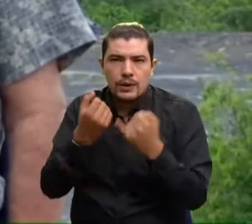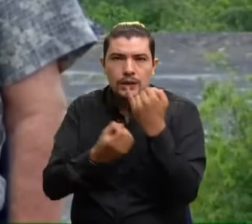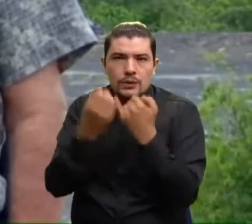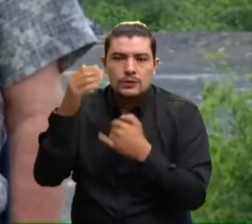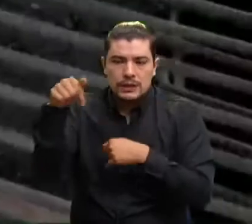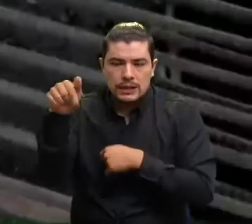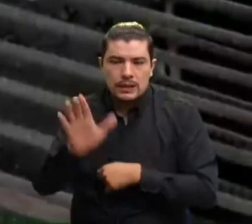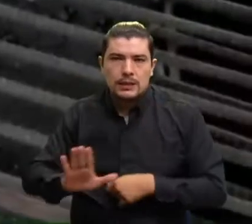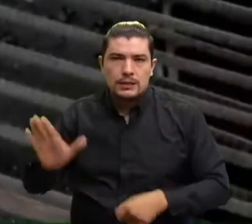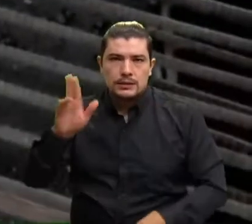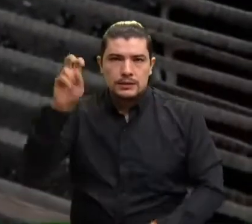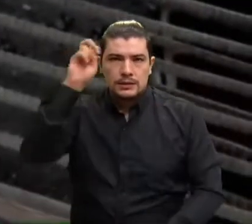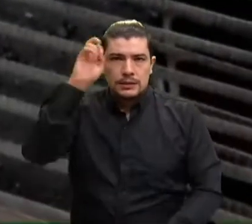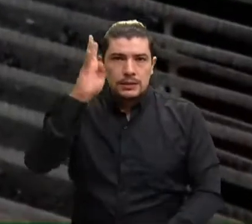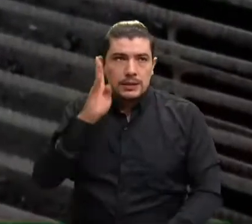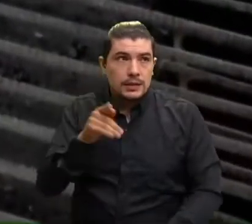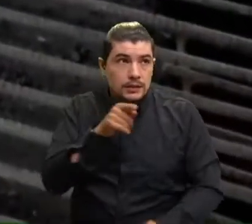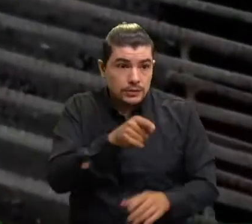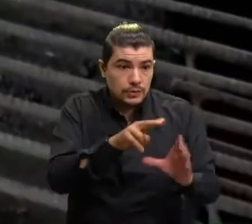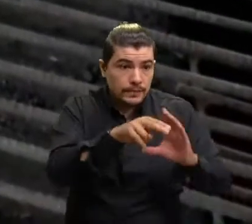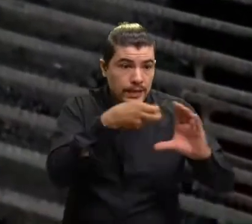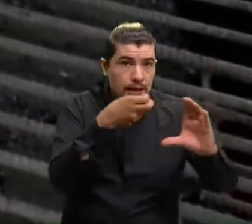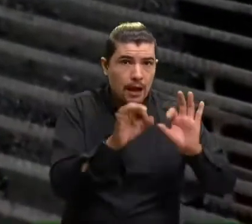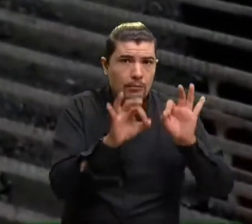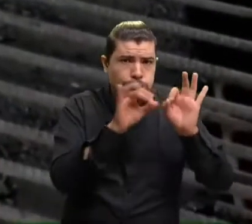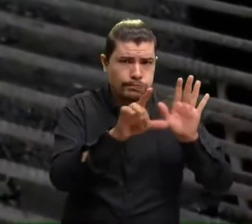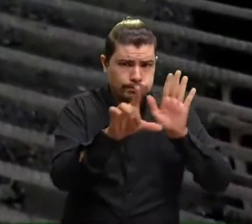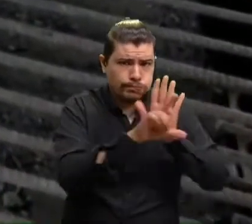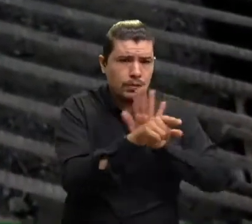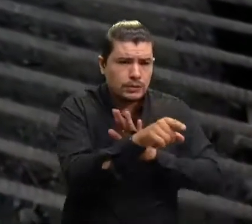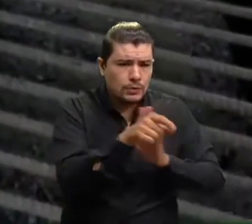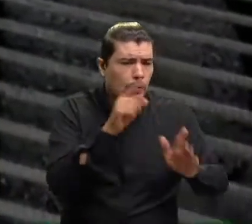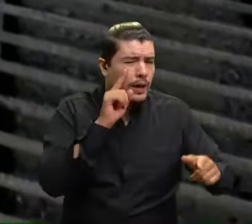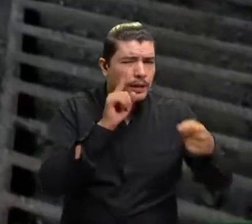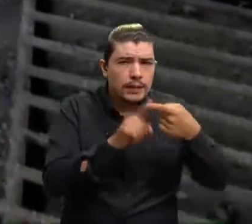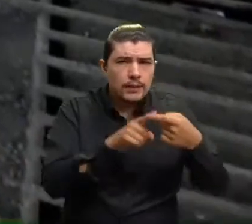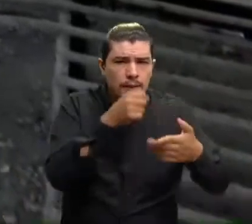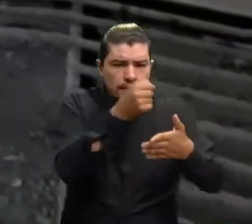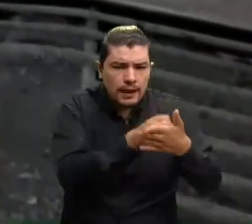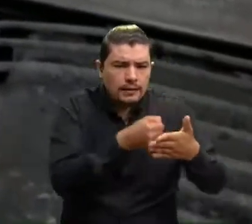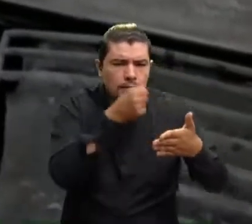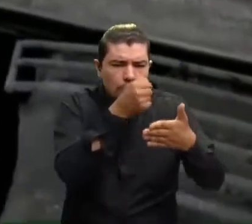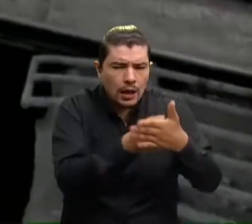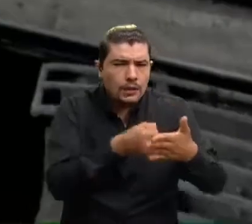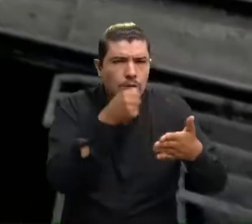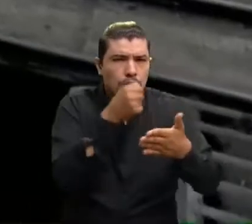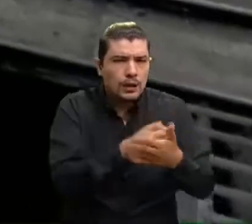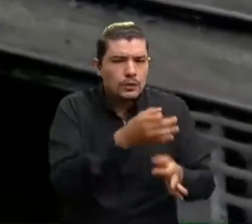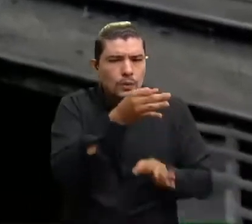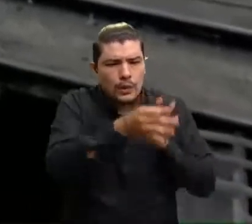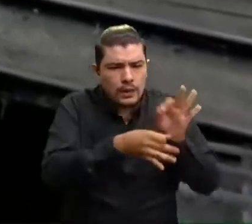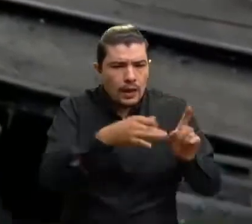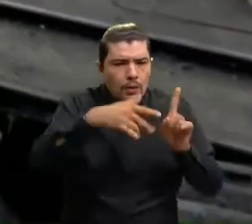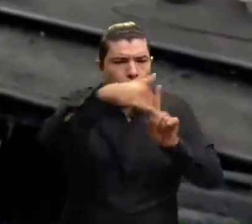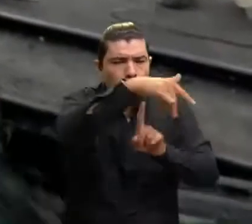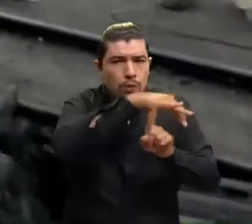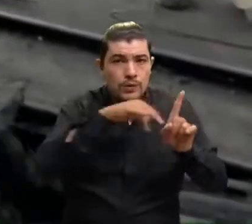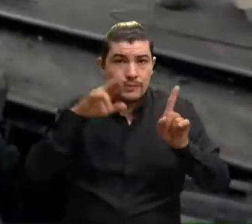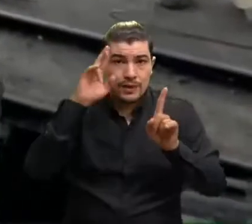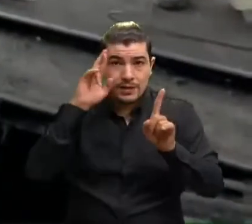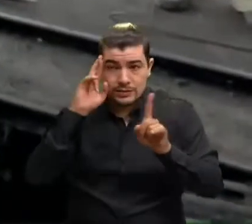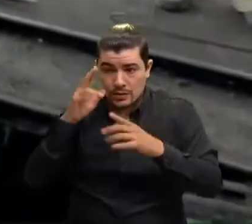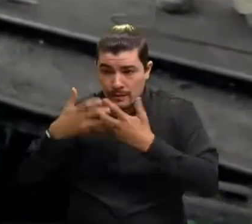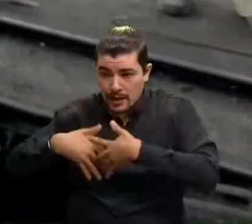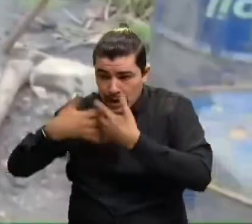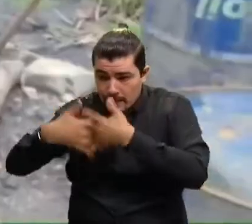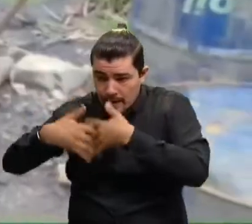de Santander. Estas minas legalmente constituidas tratan de regresarle algo a la naturaleza, por ello buscan la mínima afectación de los recursos